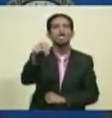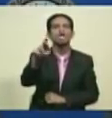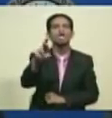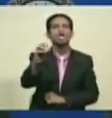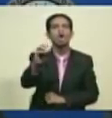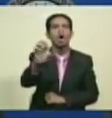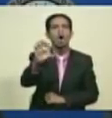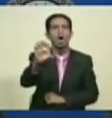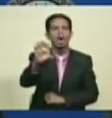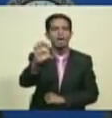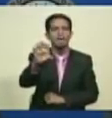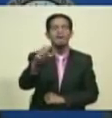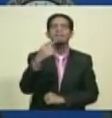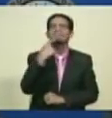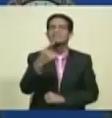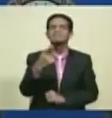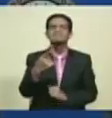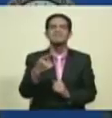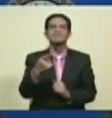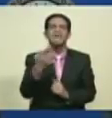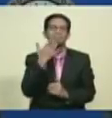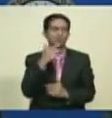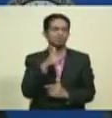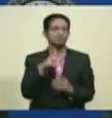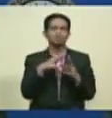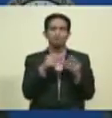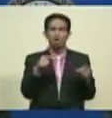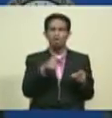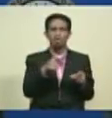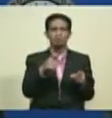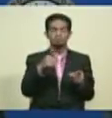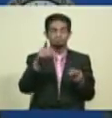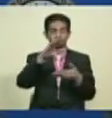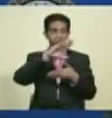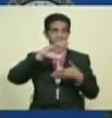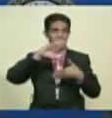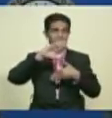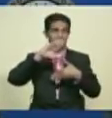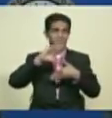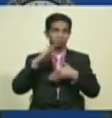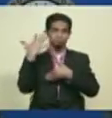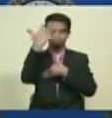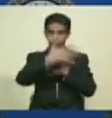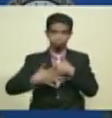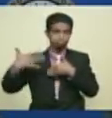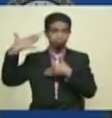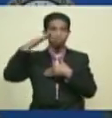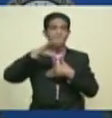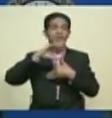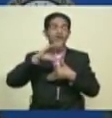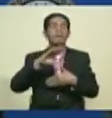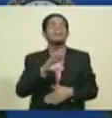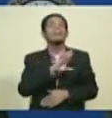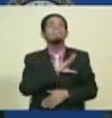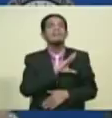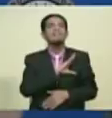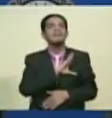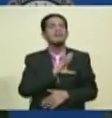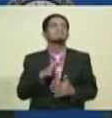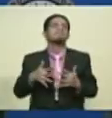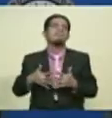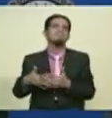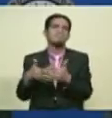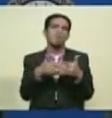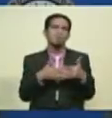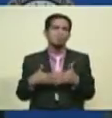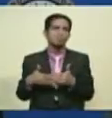Adams, que todo este hemisferio, como lo llaman ellos, desde Alaska hasta la Patagonia, le pertenece a los Estados Unidos y ellos tienen derecho a